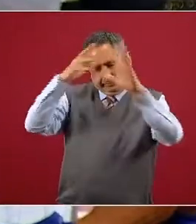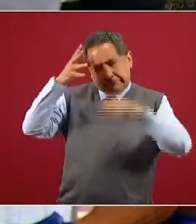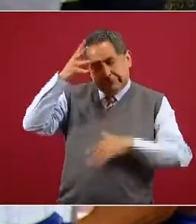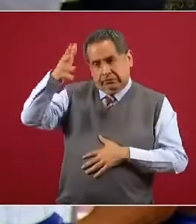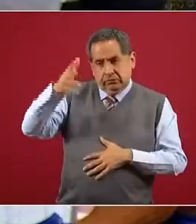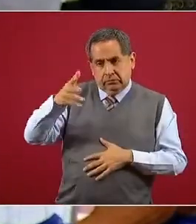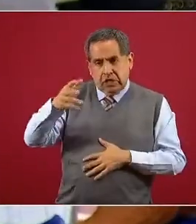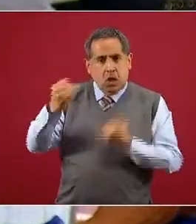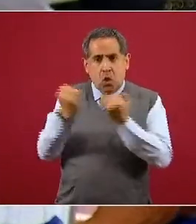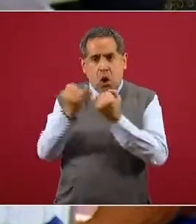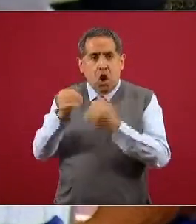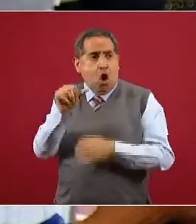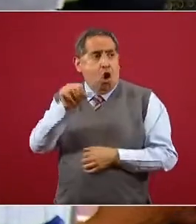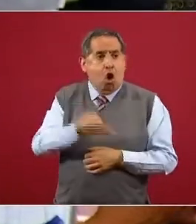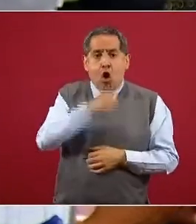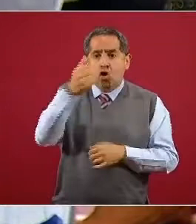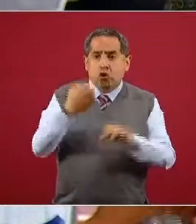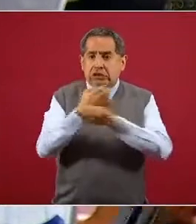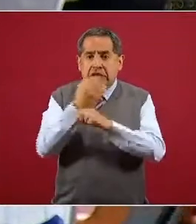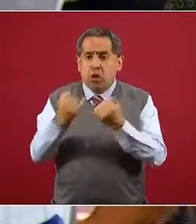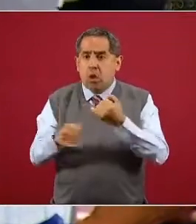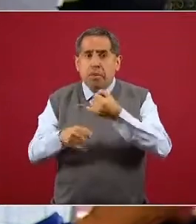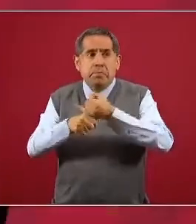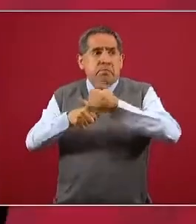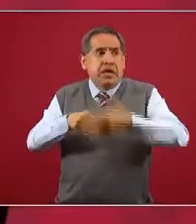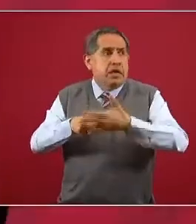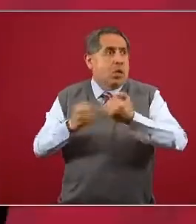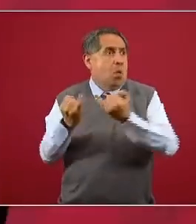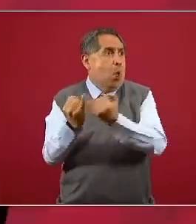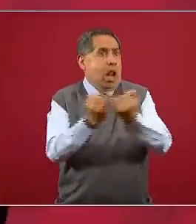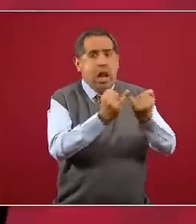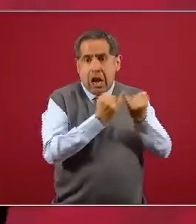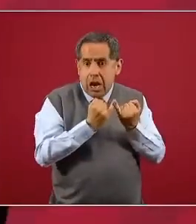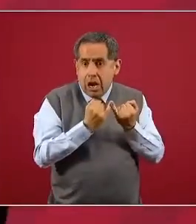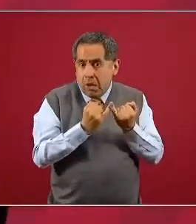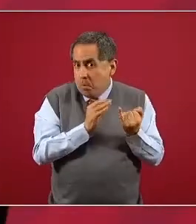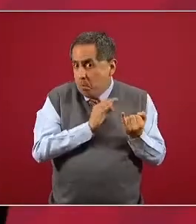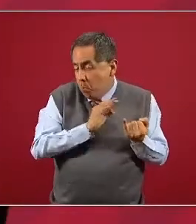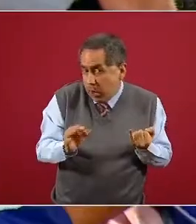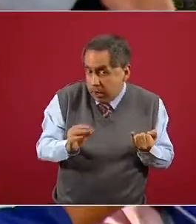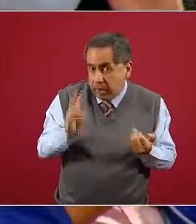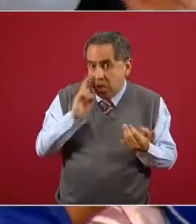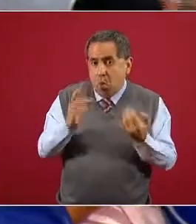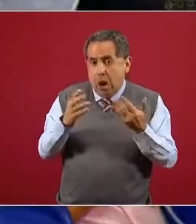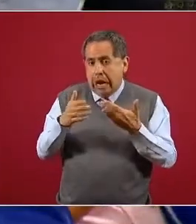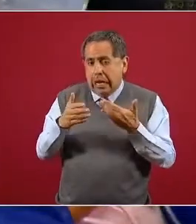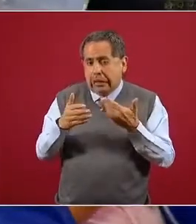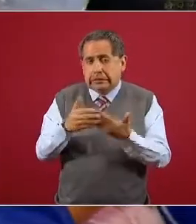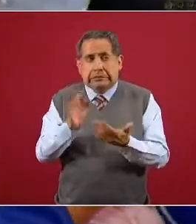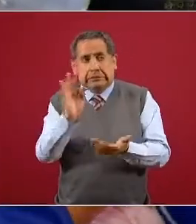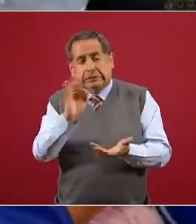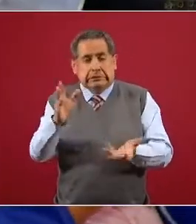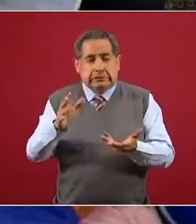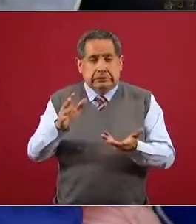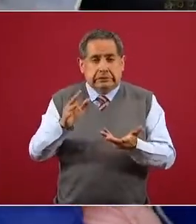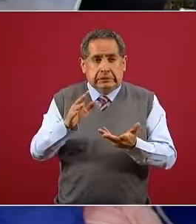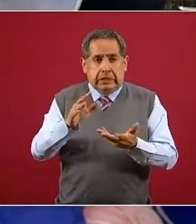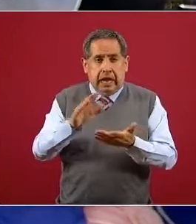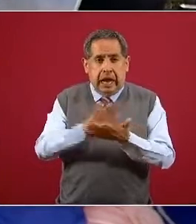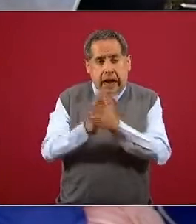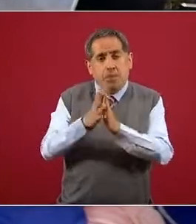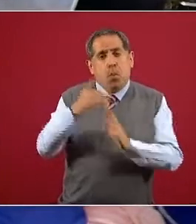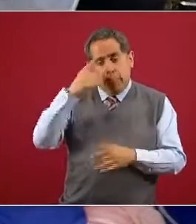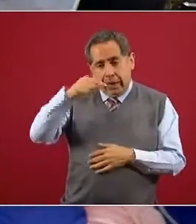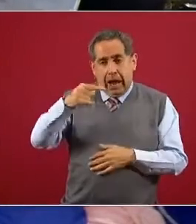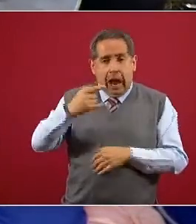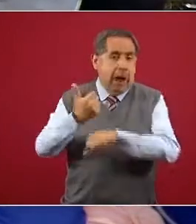¿qué otras entidades, si se puede futurear también, podrían estar más cerca de ese color y esperemos que